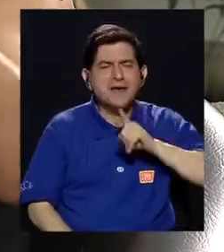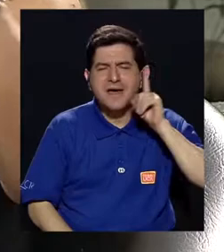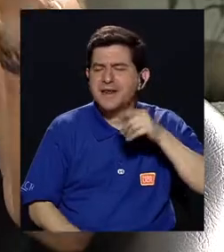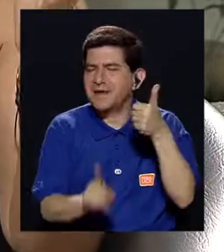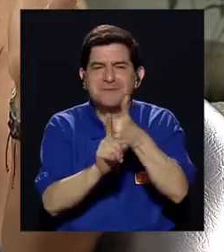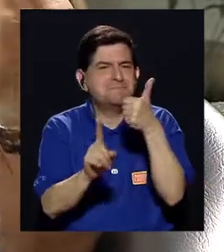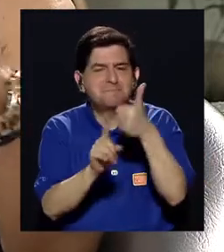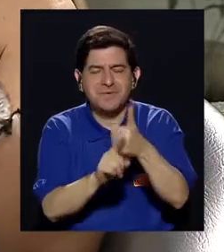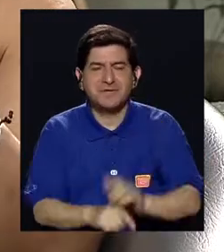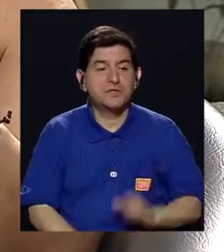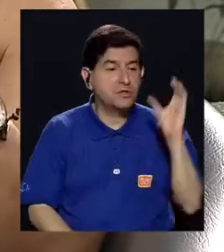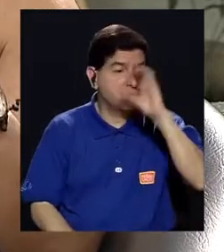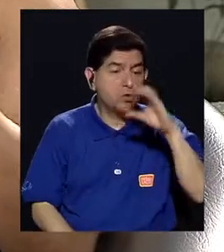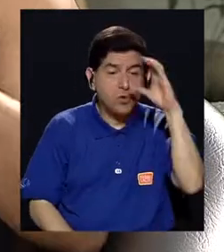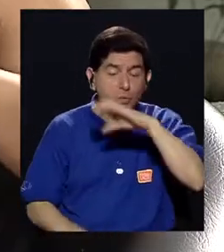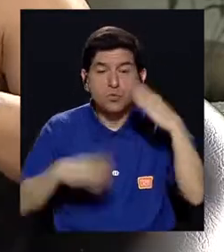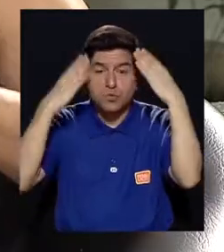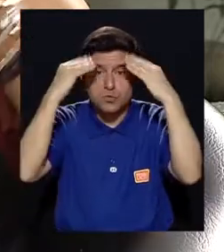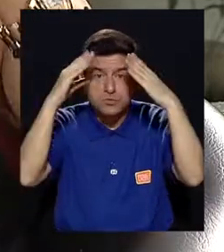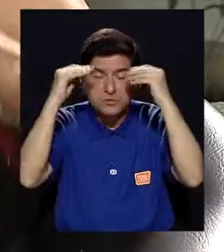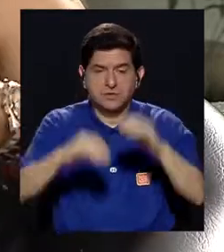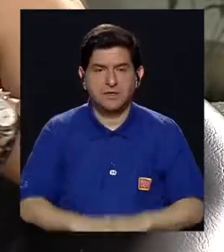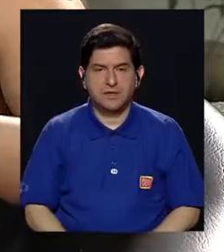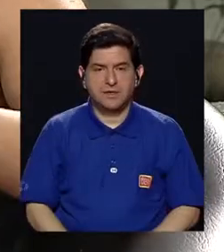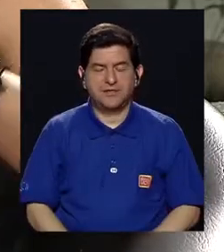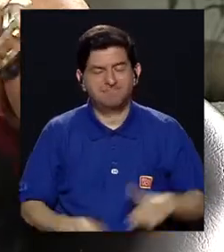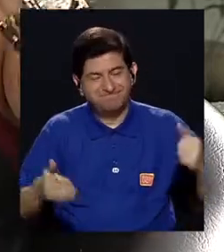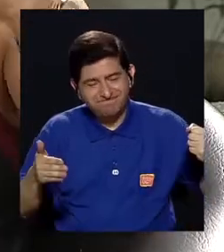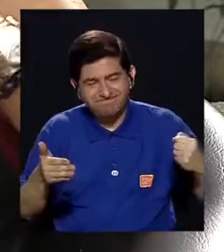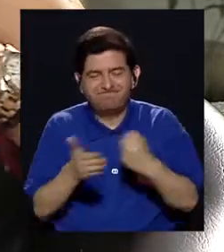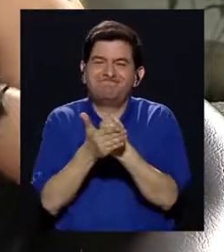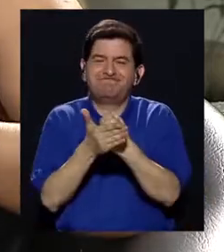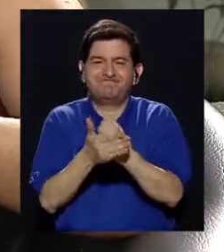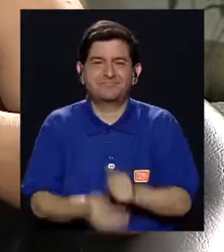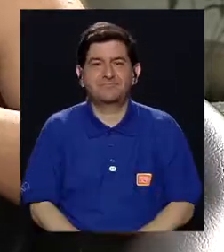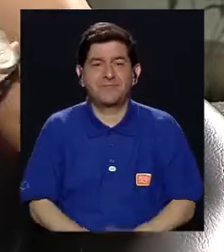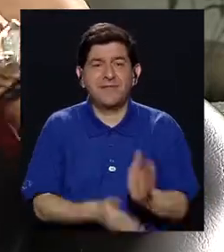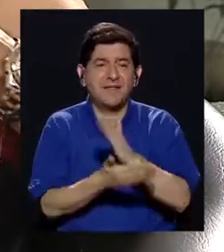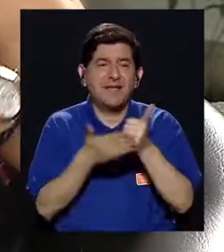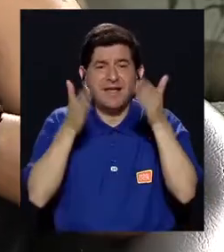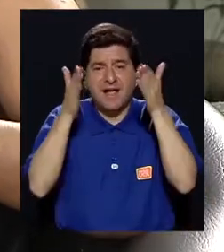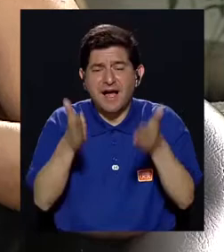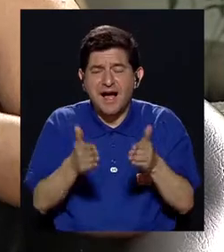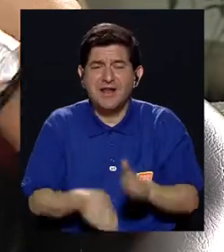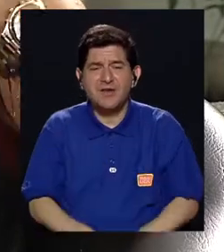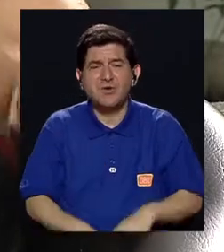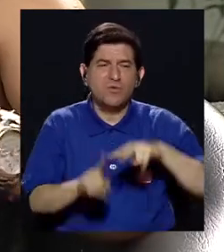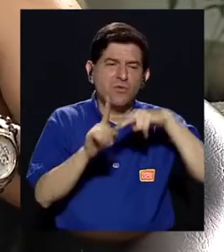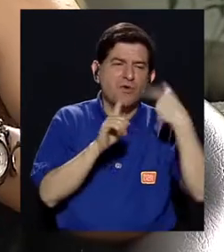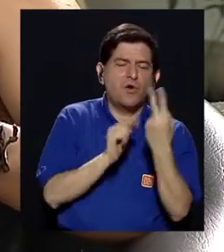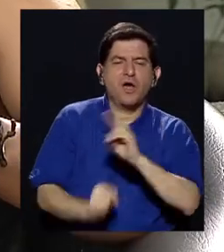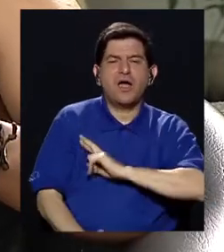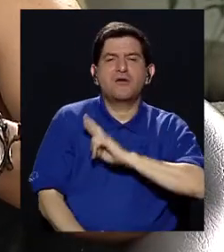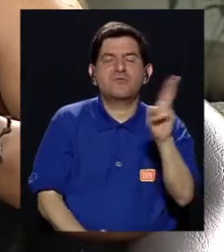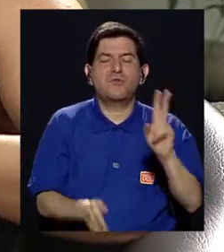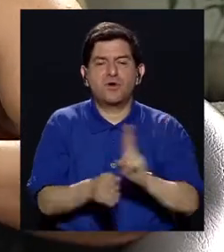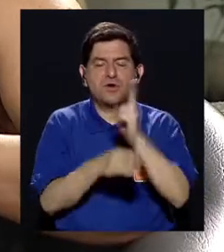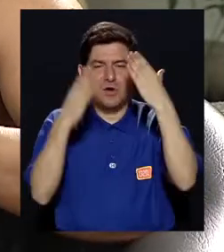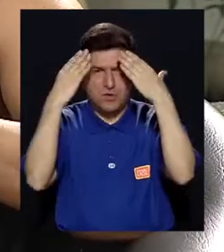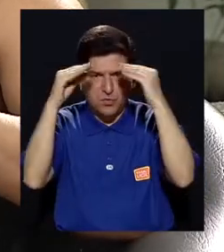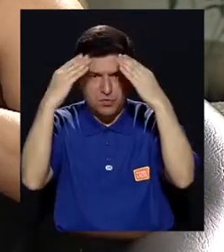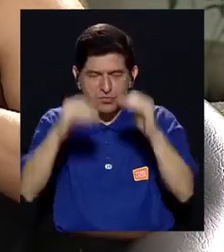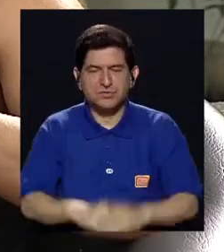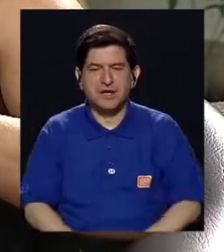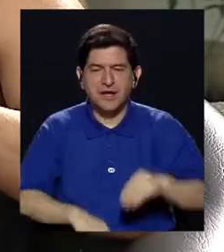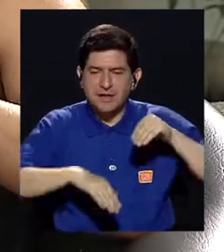mismo, busquemos esta información, porque incluso desgraciadamente algunos enfoques religiosos han usado esta información de